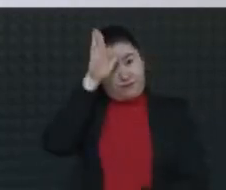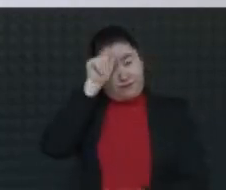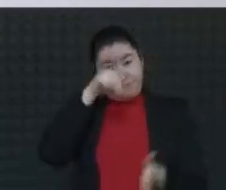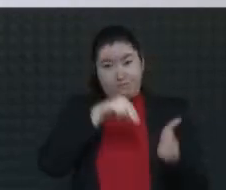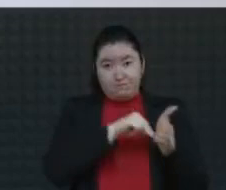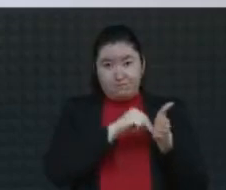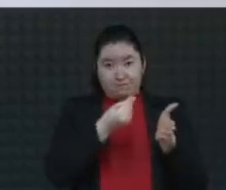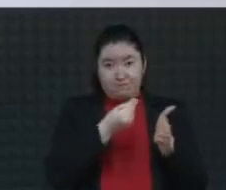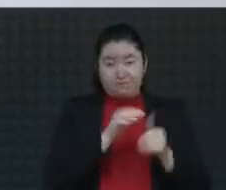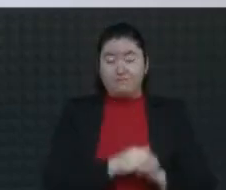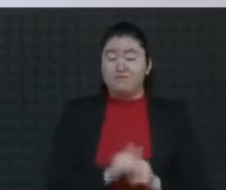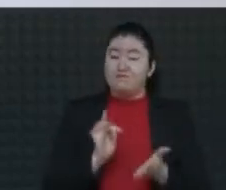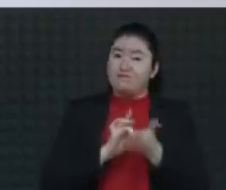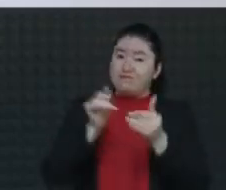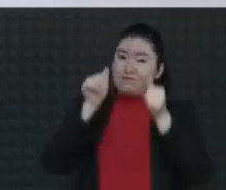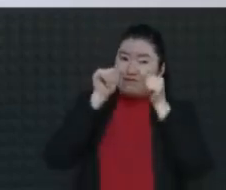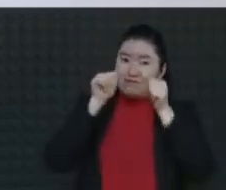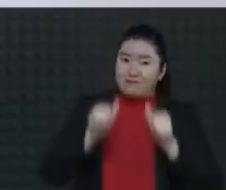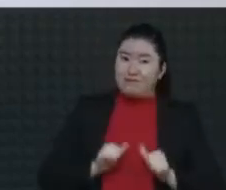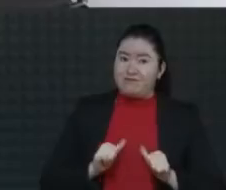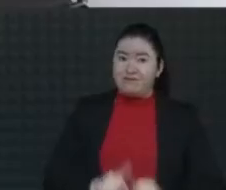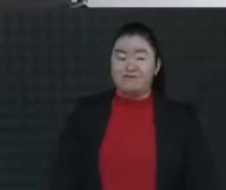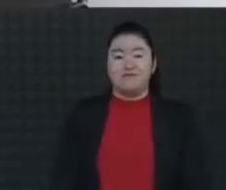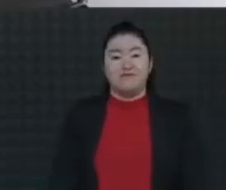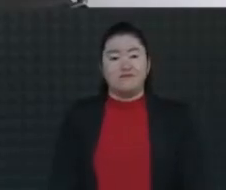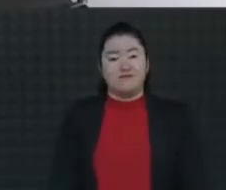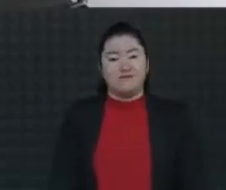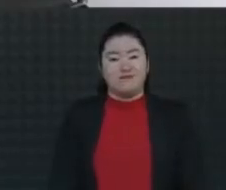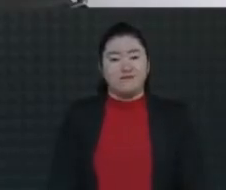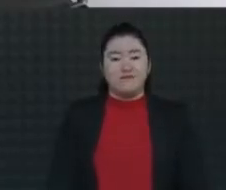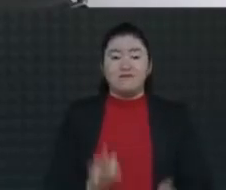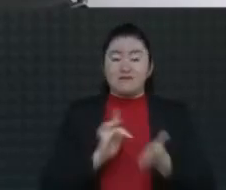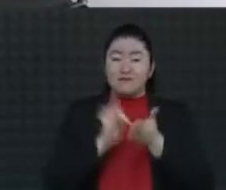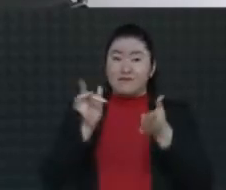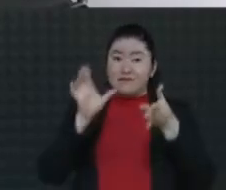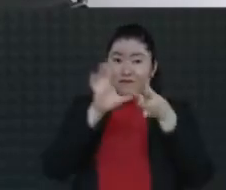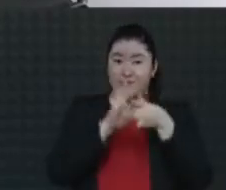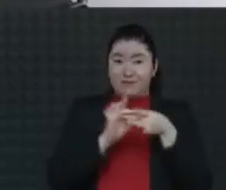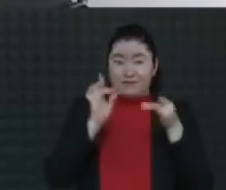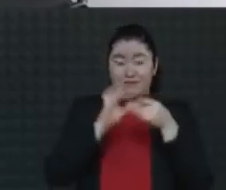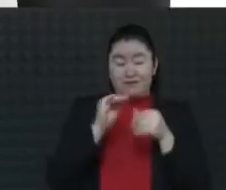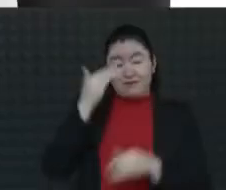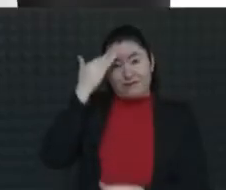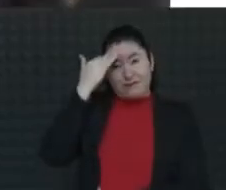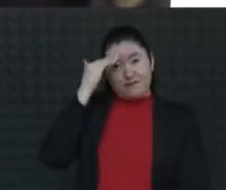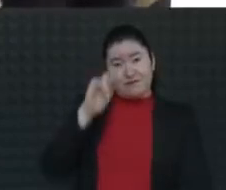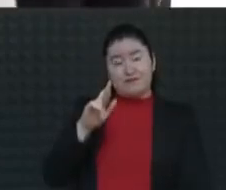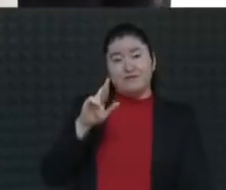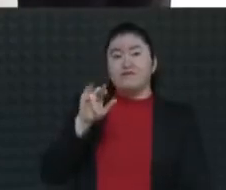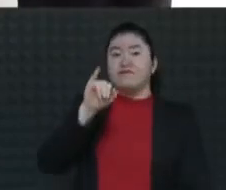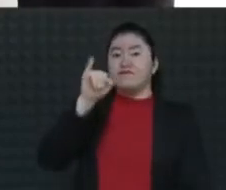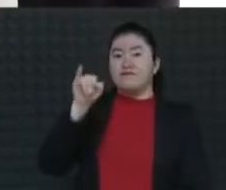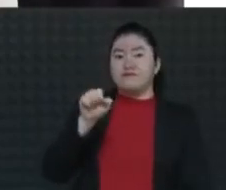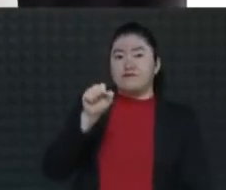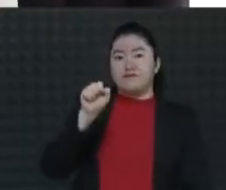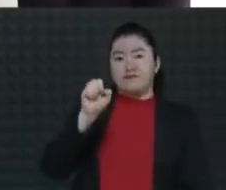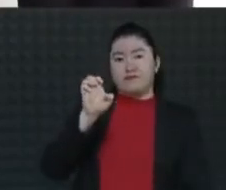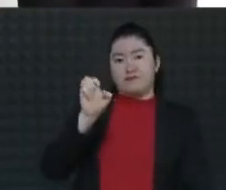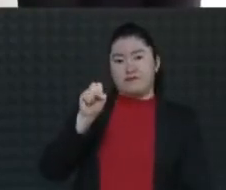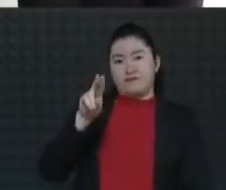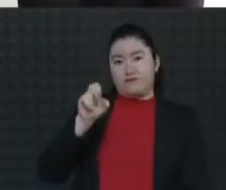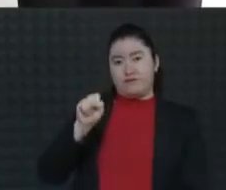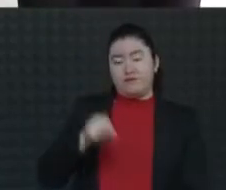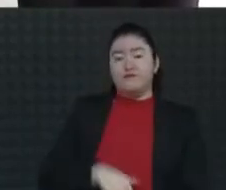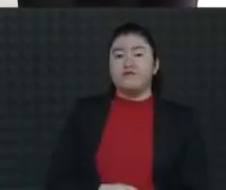los trabajos. Gracias por su atención. Agradecemos la participación del maestro Jesús Antonio Esteva Medina. Y